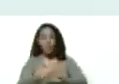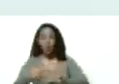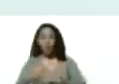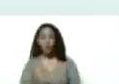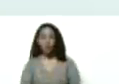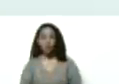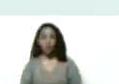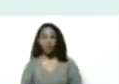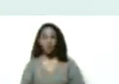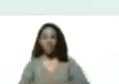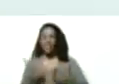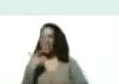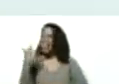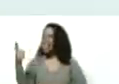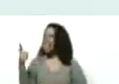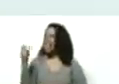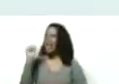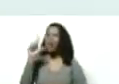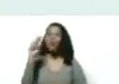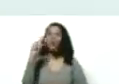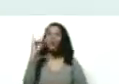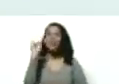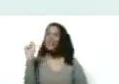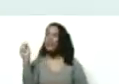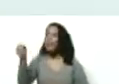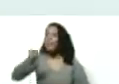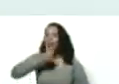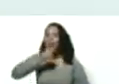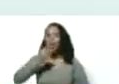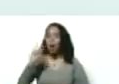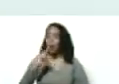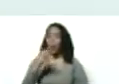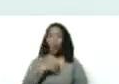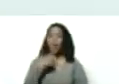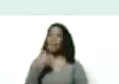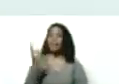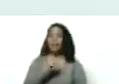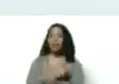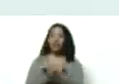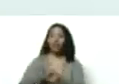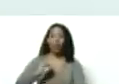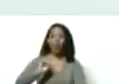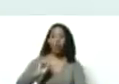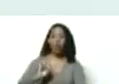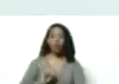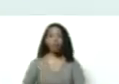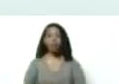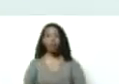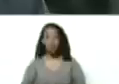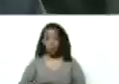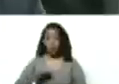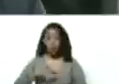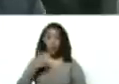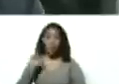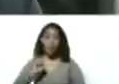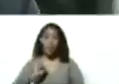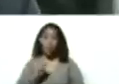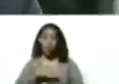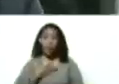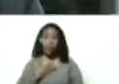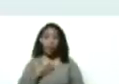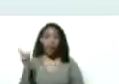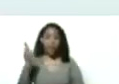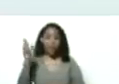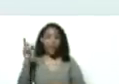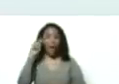¿Qué dice Luis José Marcano? Periodista. No se puede decir millones, ¿verdad? ¿Se puede? ¿Viste? ¿Qué tema